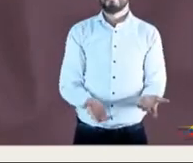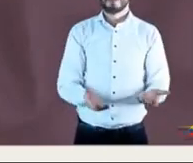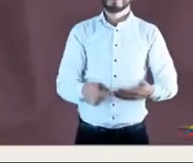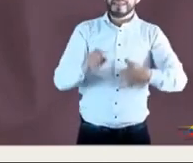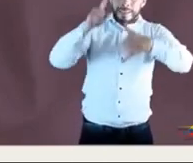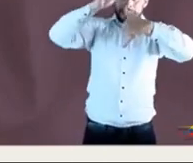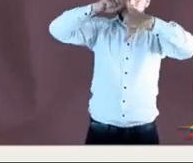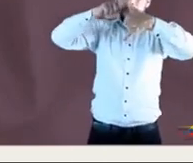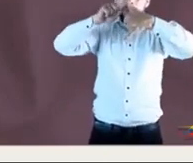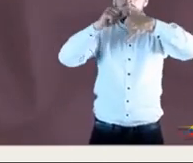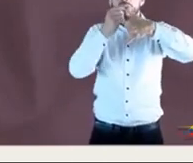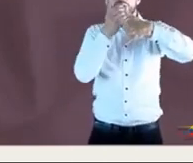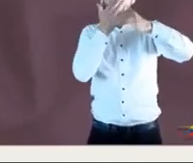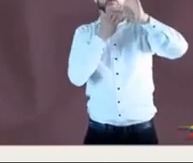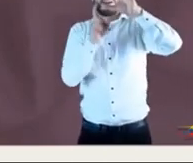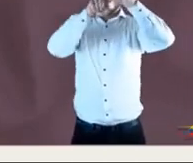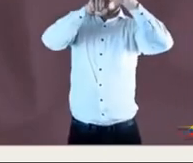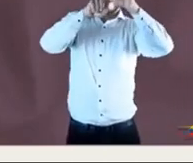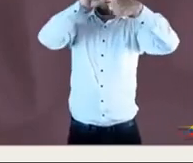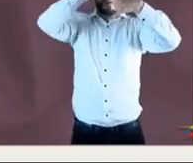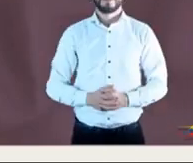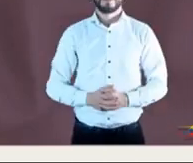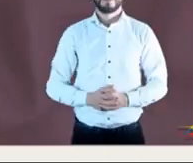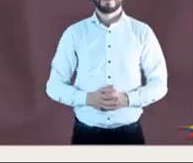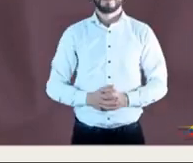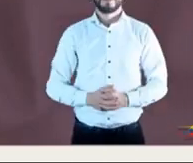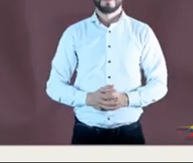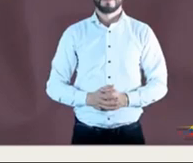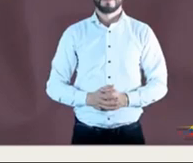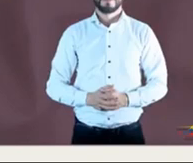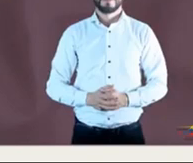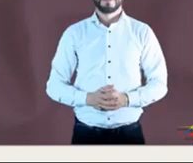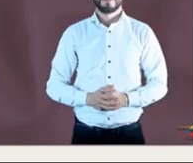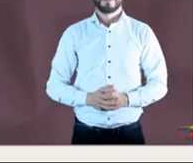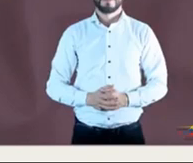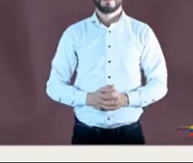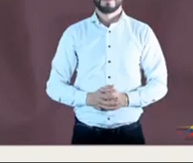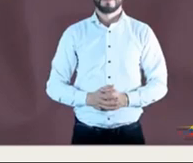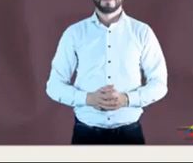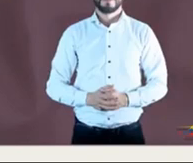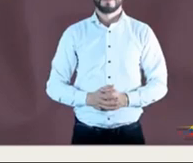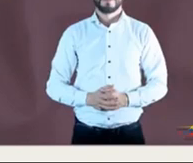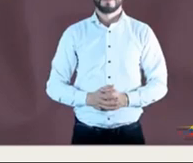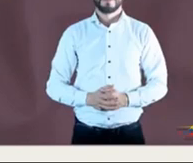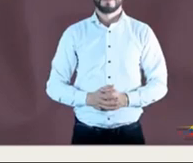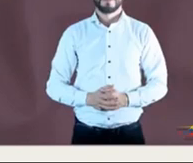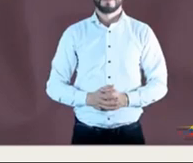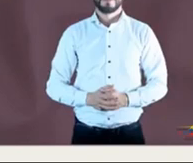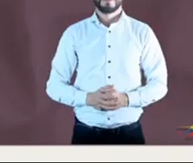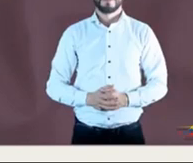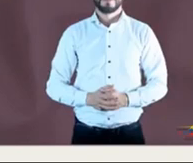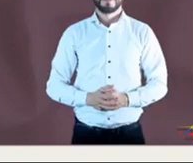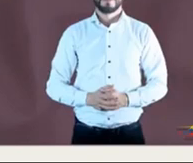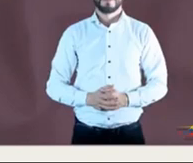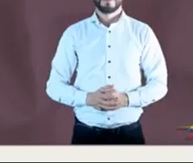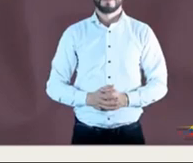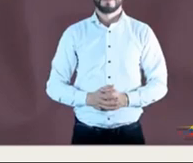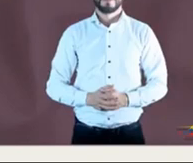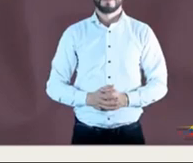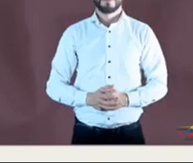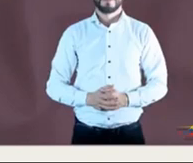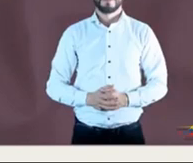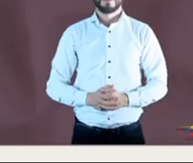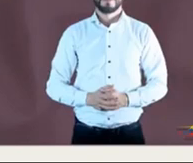Amazonas, les agradecemos. Seguiremos trabajando desde la Oficina de la Alta Comisionada de las Naciones Unidas para los